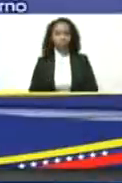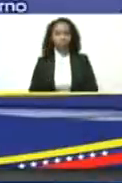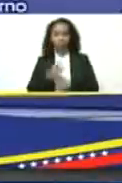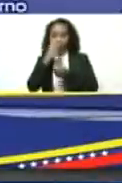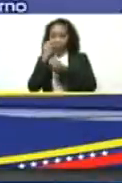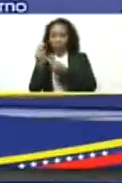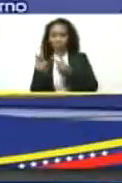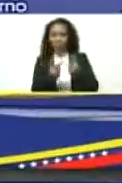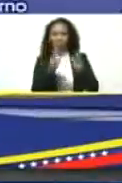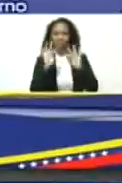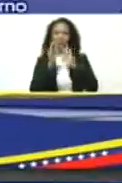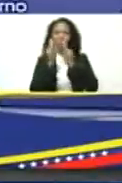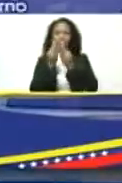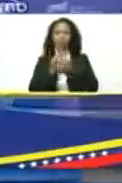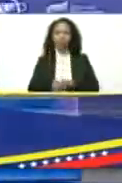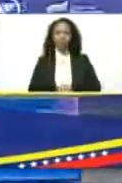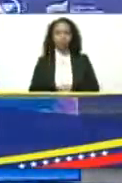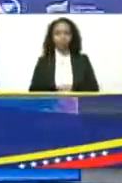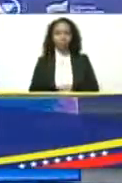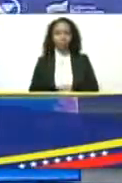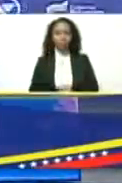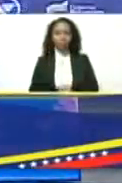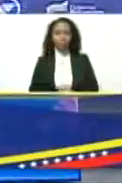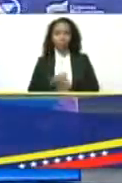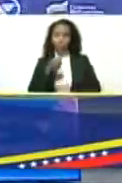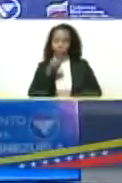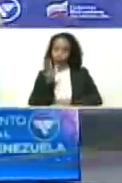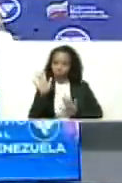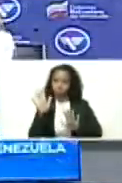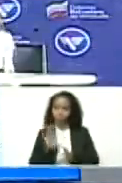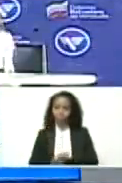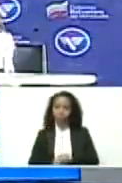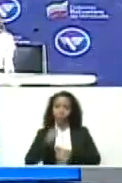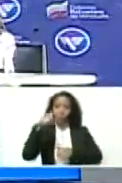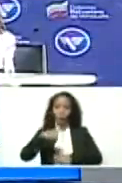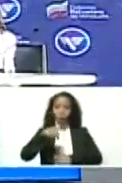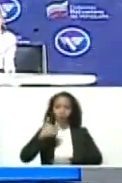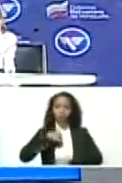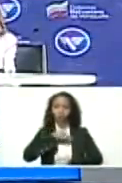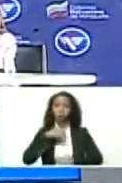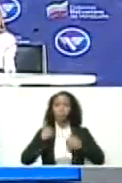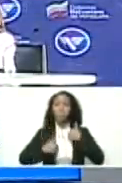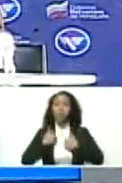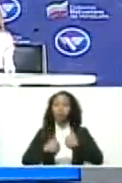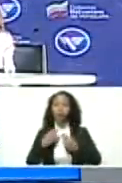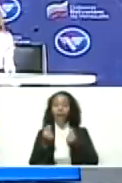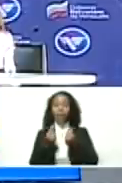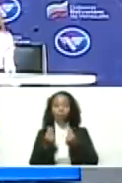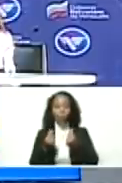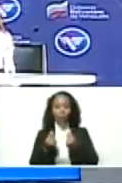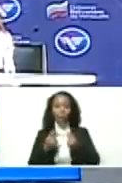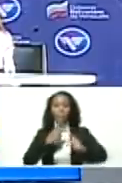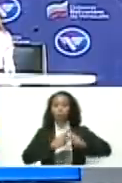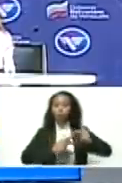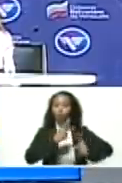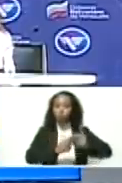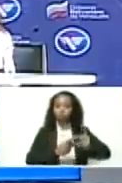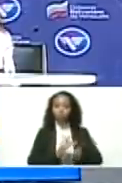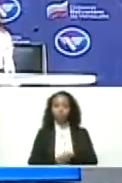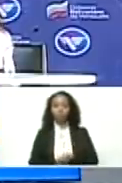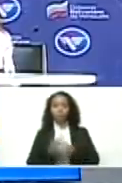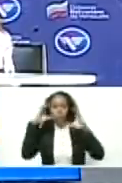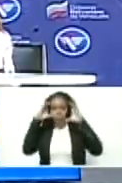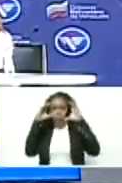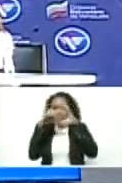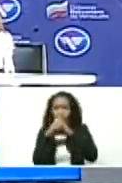bienvenido a la familia Bargiela. Bueno, hoy estamos en miércoles de economía, miércoles productivo, dedicados